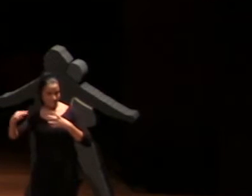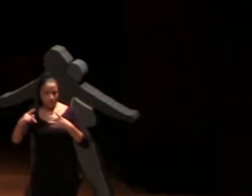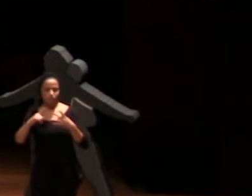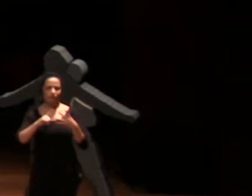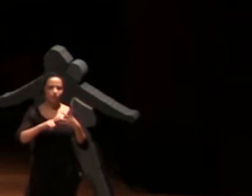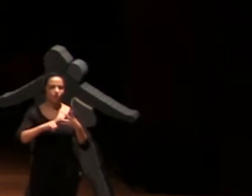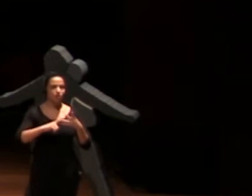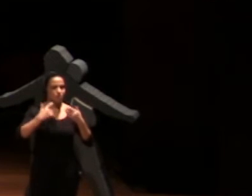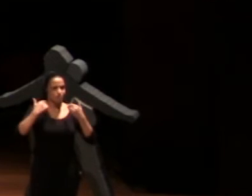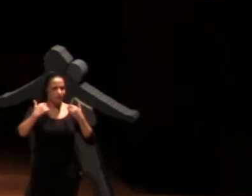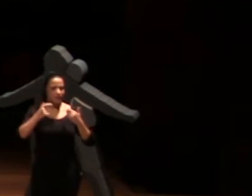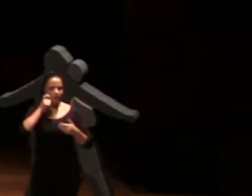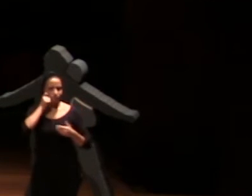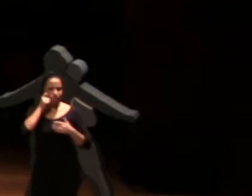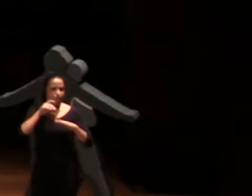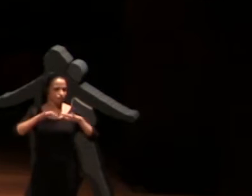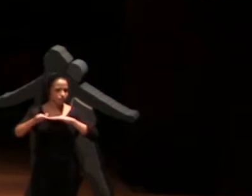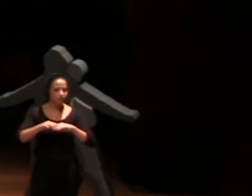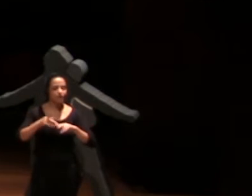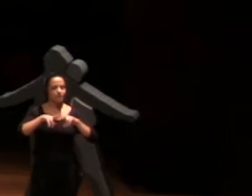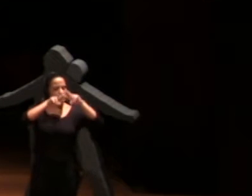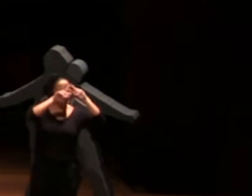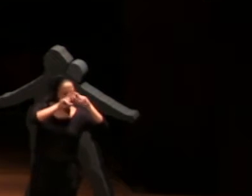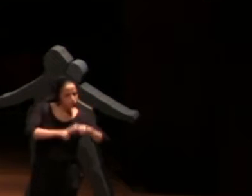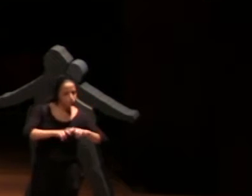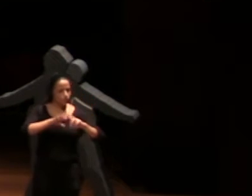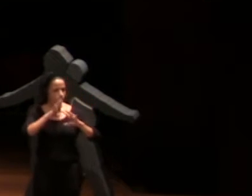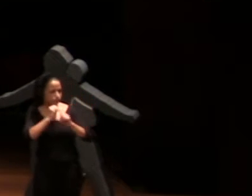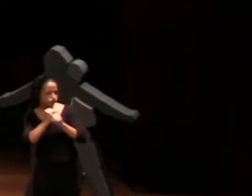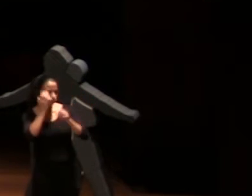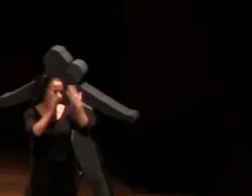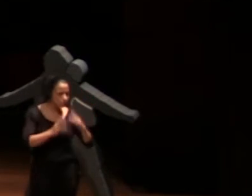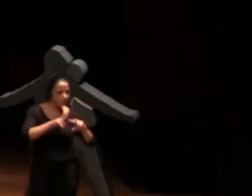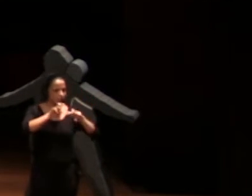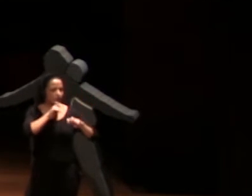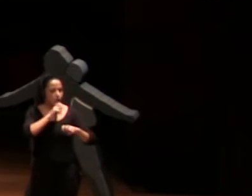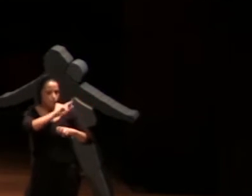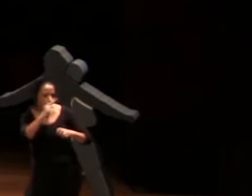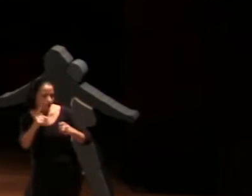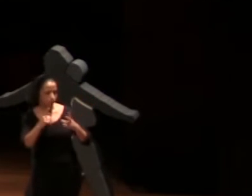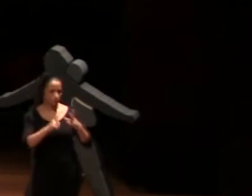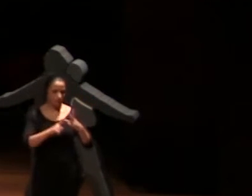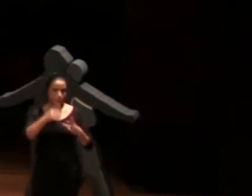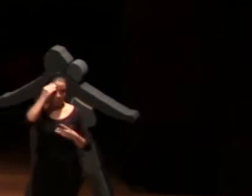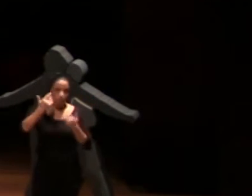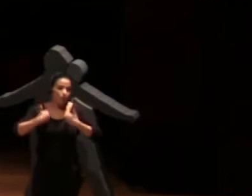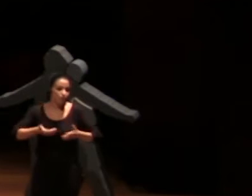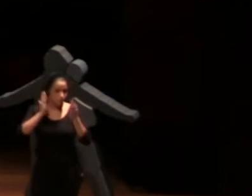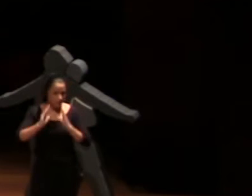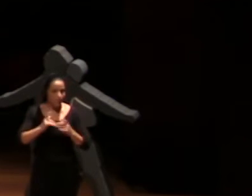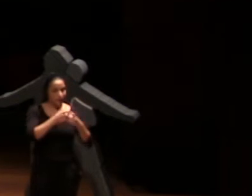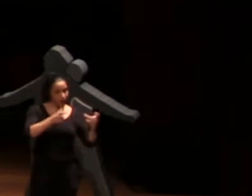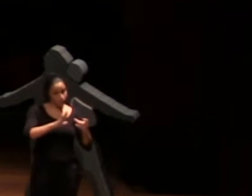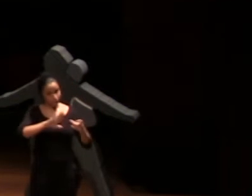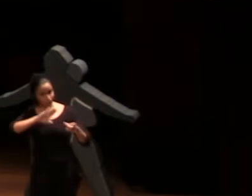humano como principal biomarcador en estudios terapéuticos y preventivos. Porque creo que tenemos mucho más que ofrecer fuera del ámbito de la fisioterapia, ¿no?,